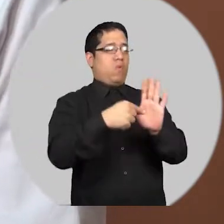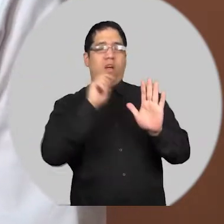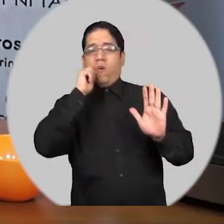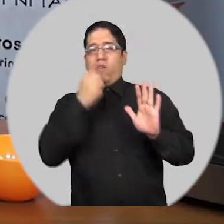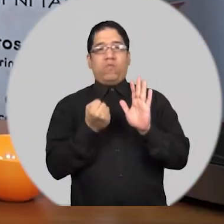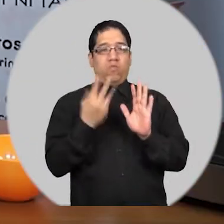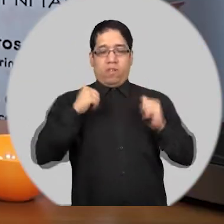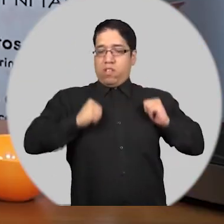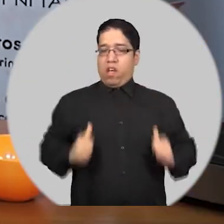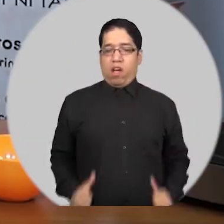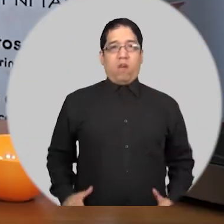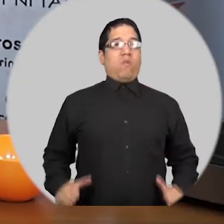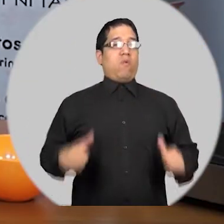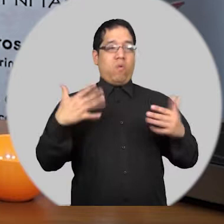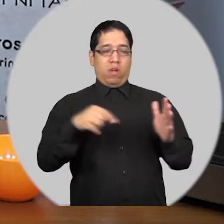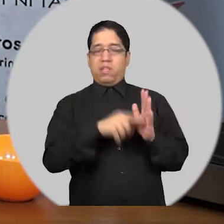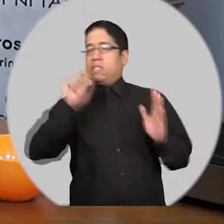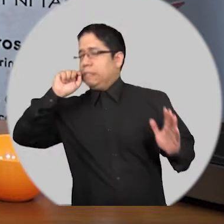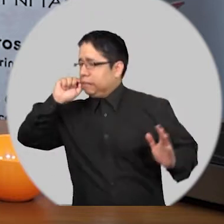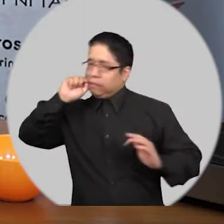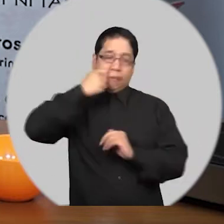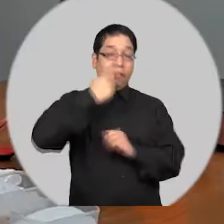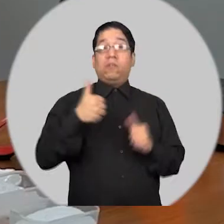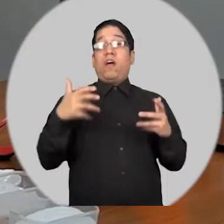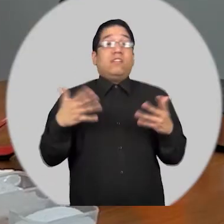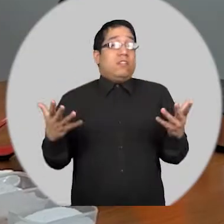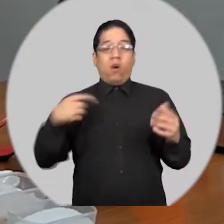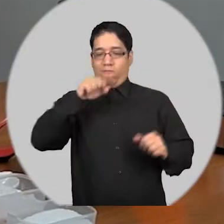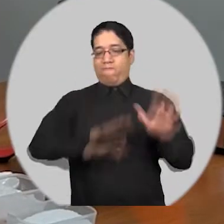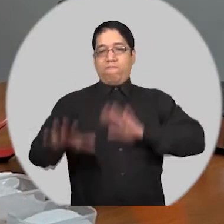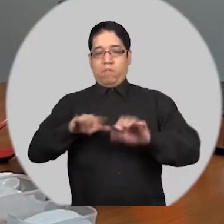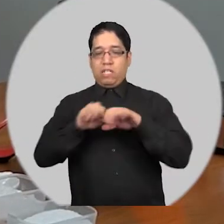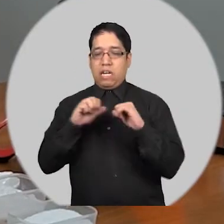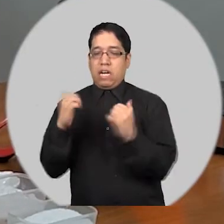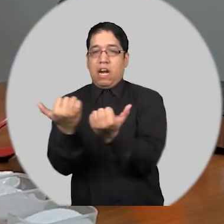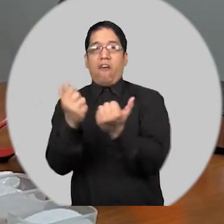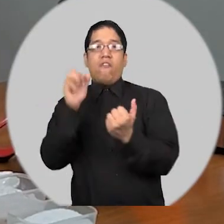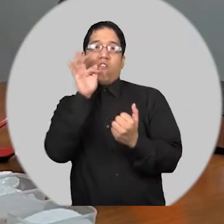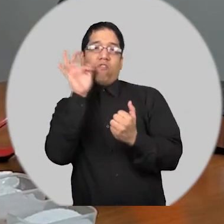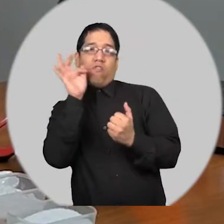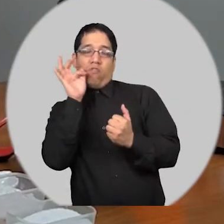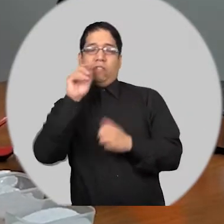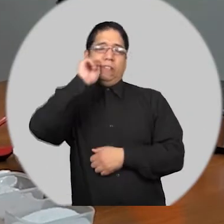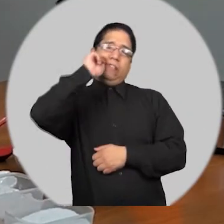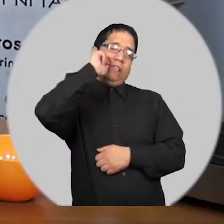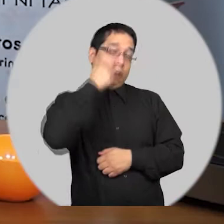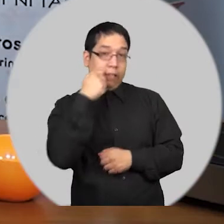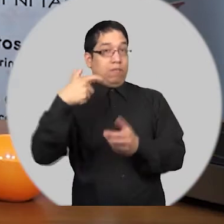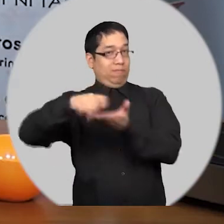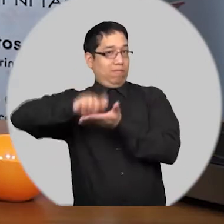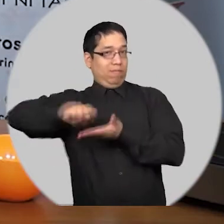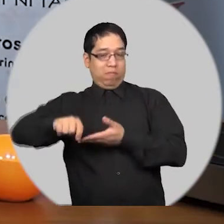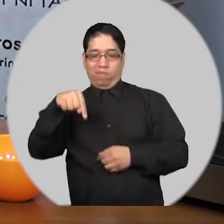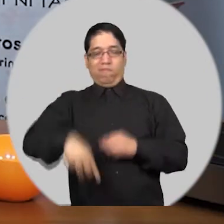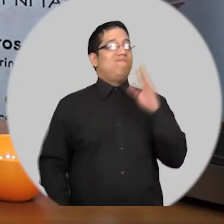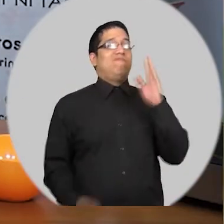súper fresco, saludable y por sobre todo riquísimo. Así que vamos a hacer unas tartas frutales deliciosas. Toma nota